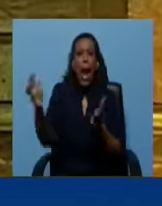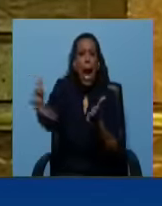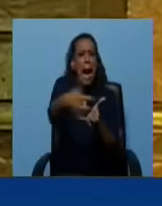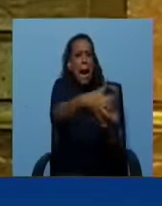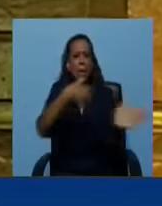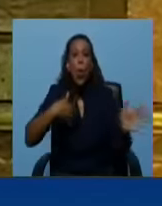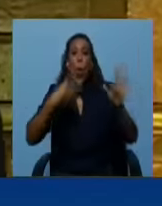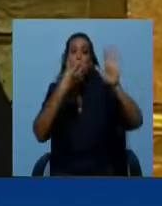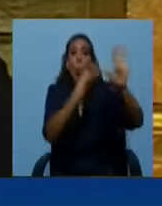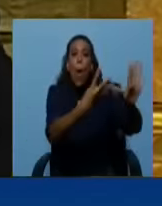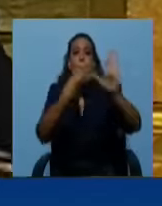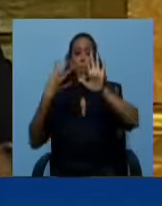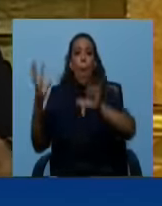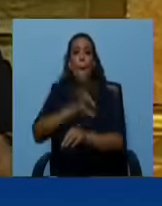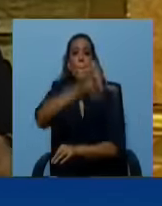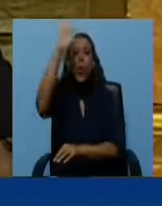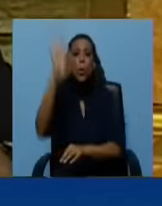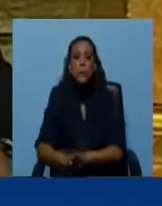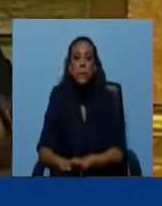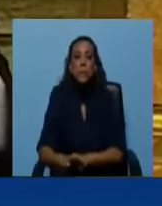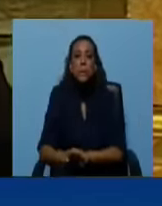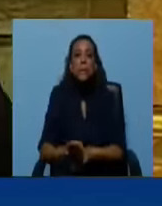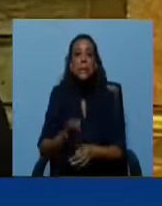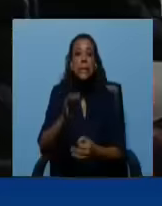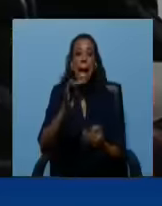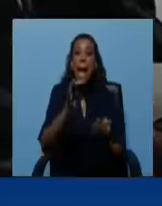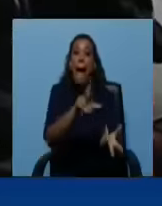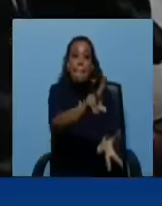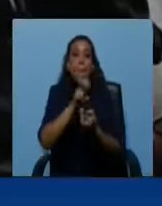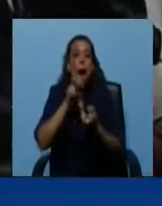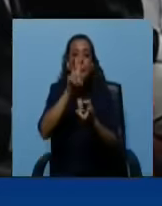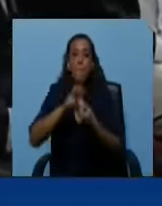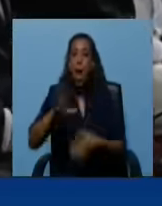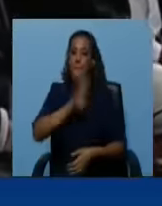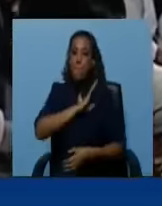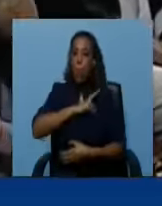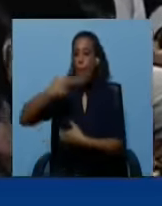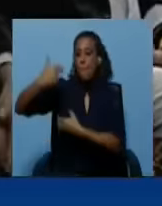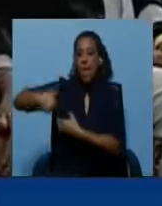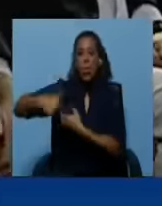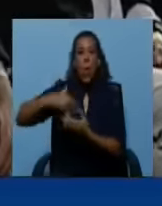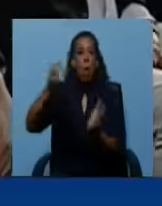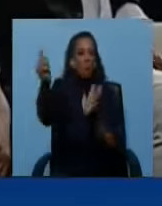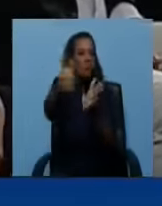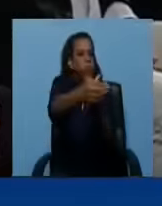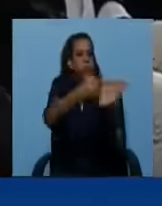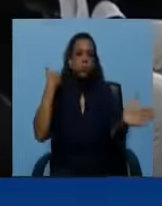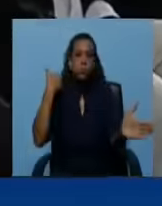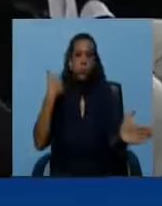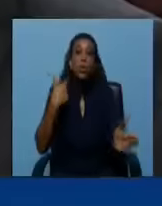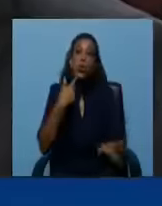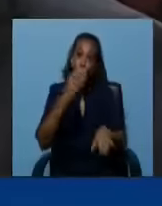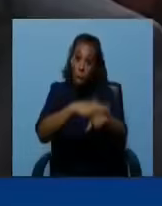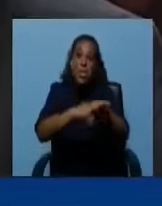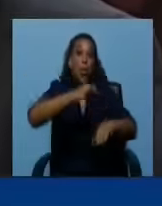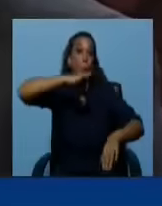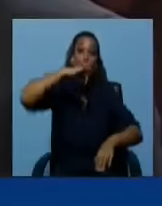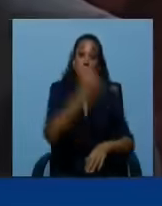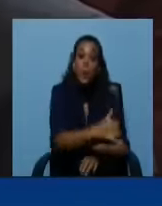el 99% de sus ingresos por petróleo. Lo he dicho muchas